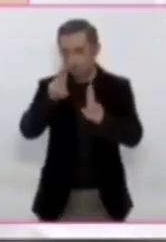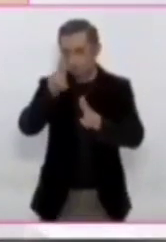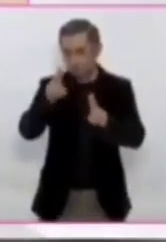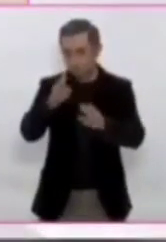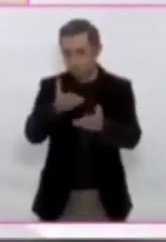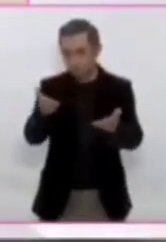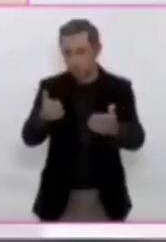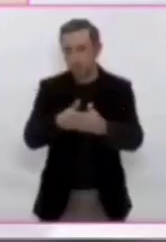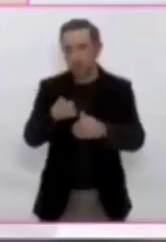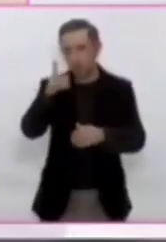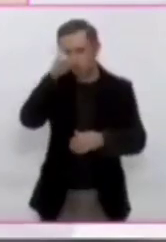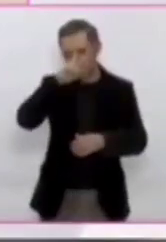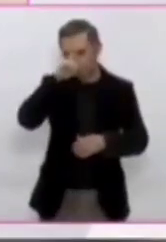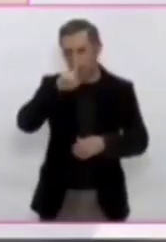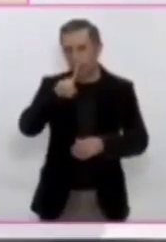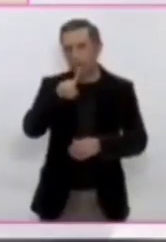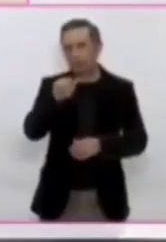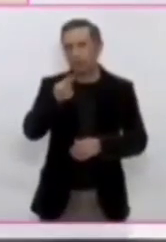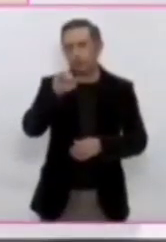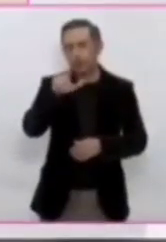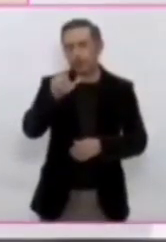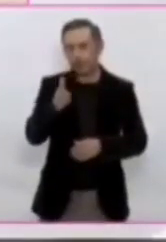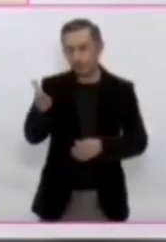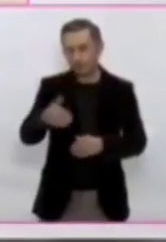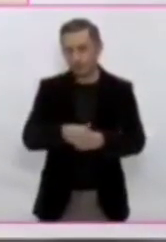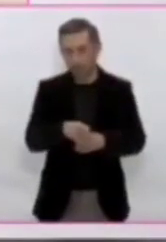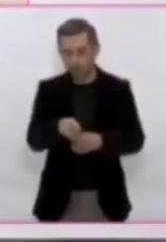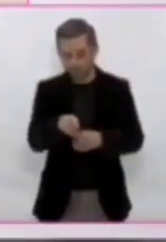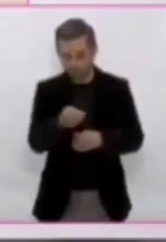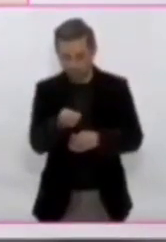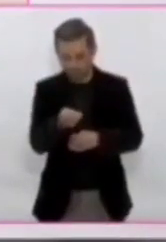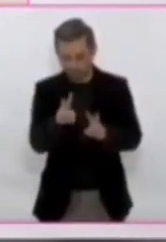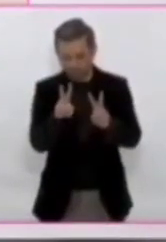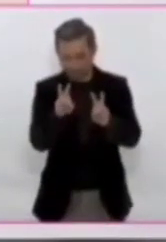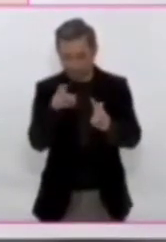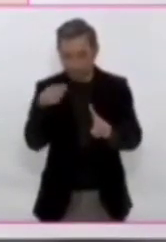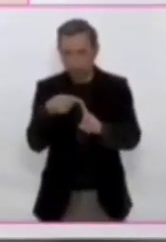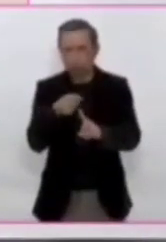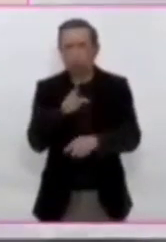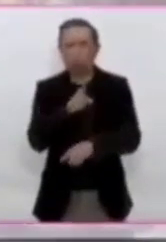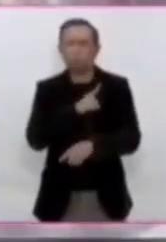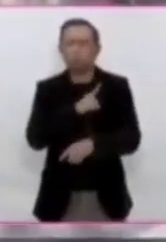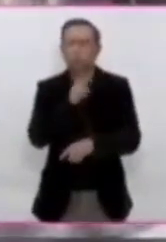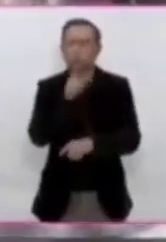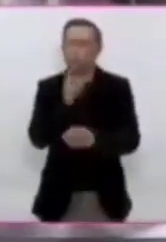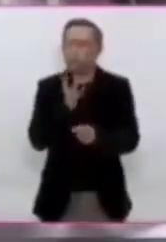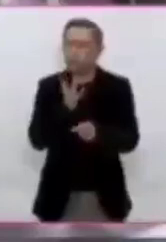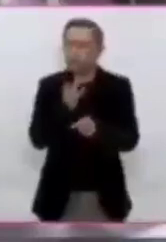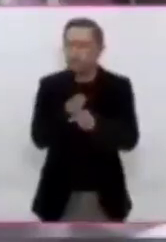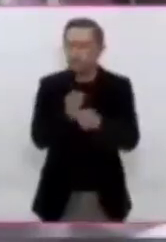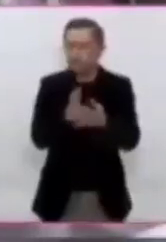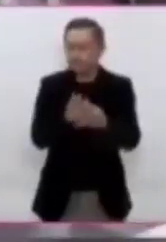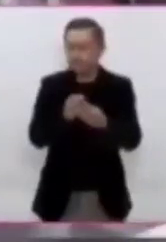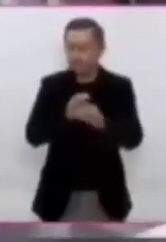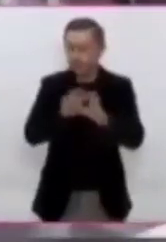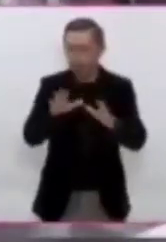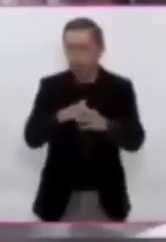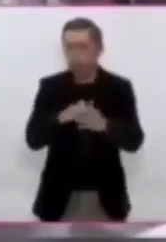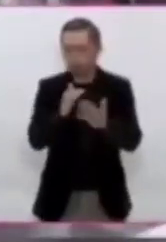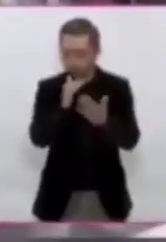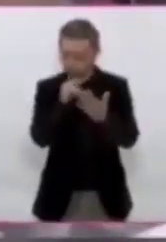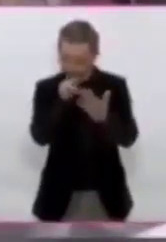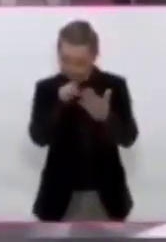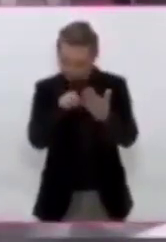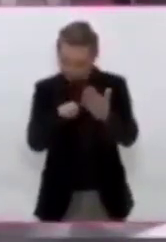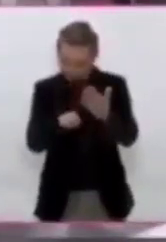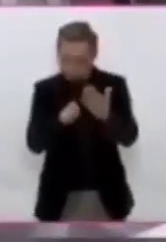La consejera Zavala. Pues solo en este asunto, solo para precisar que el único criterio que es modificable es